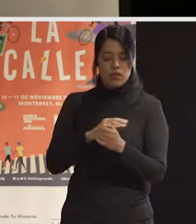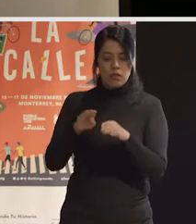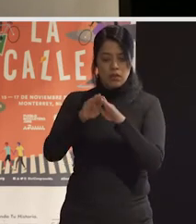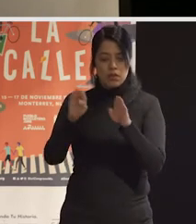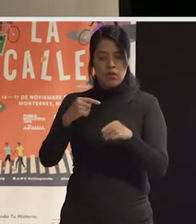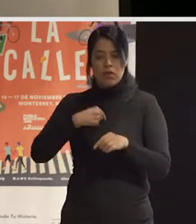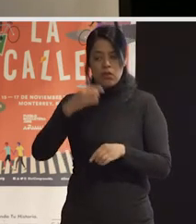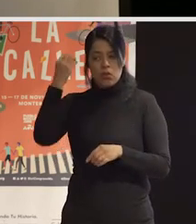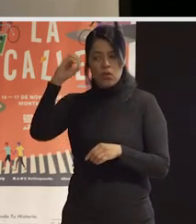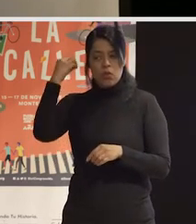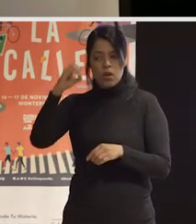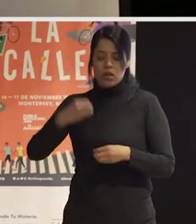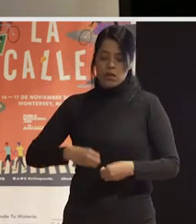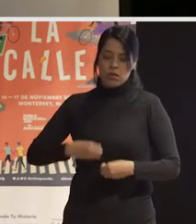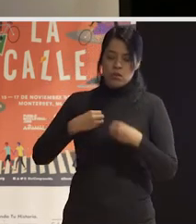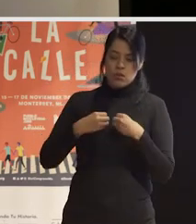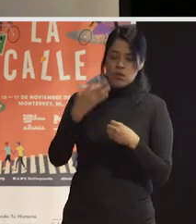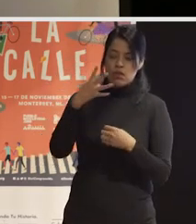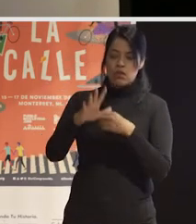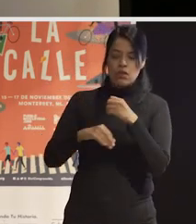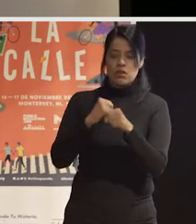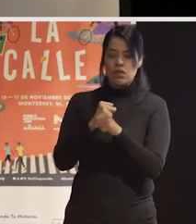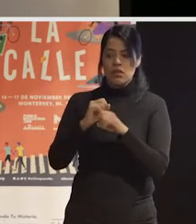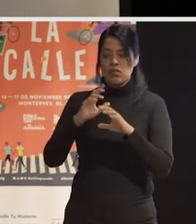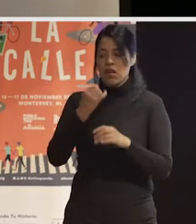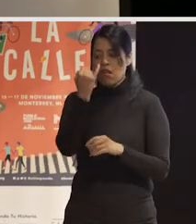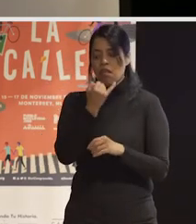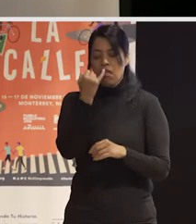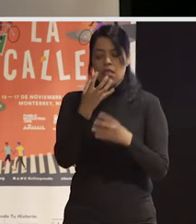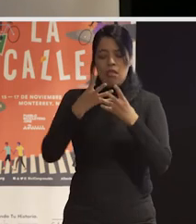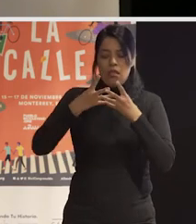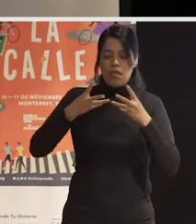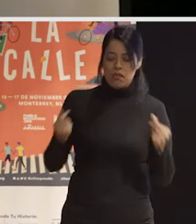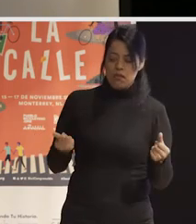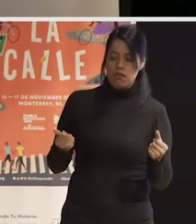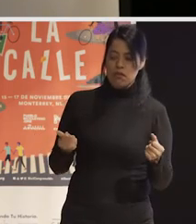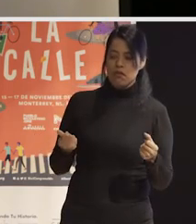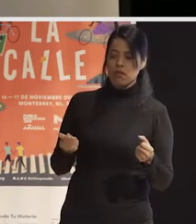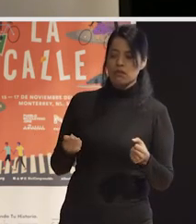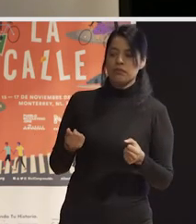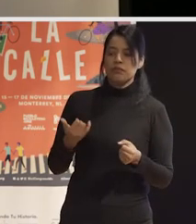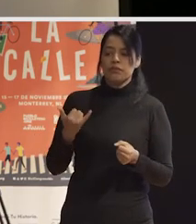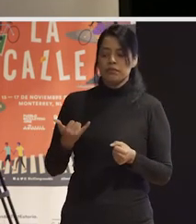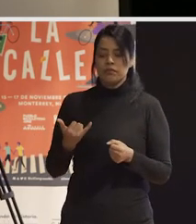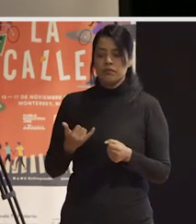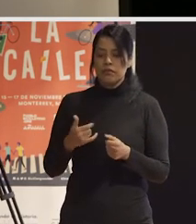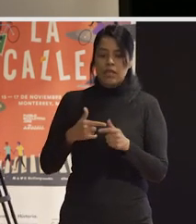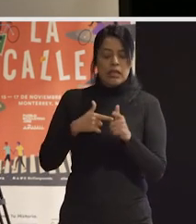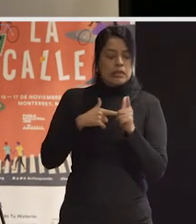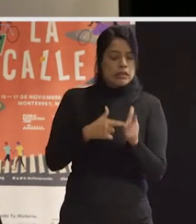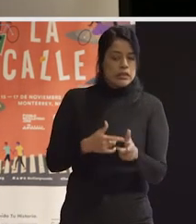acá yo vengo acá cada 10 años ya han desaparecido muchas lenguas originarias y siguen